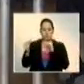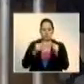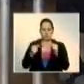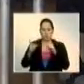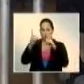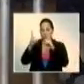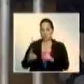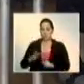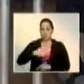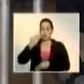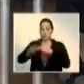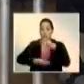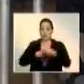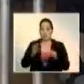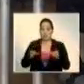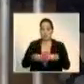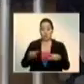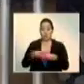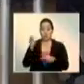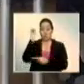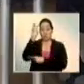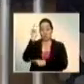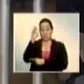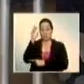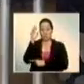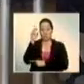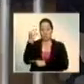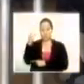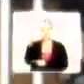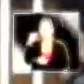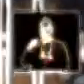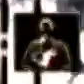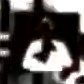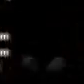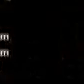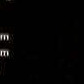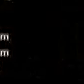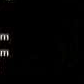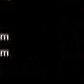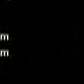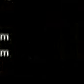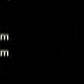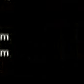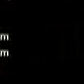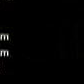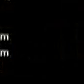tomar allí en el Grupo Venezolano, el Parlatino, todavía. Vamos ahora a...